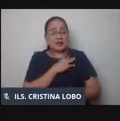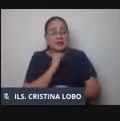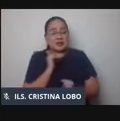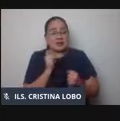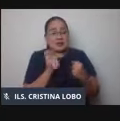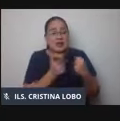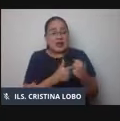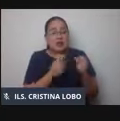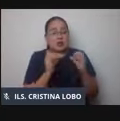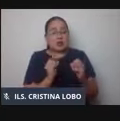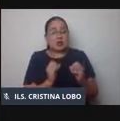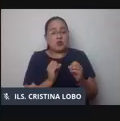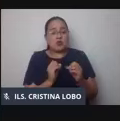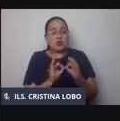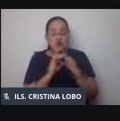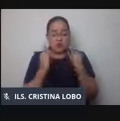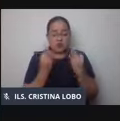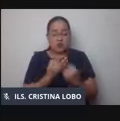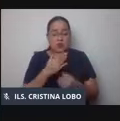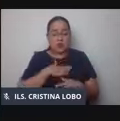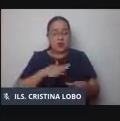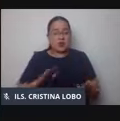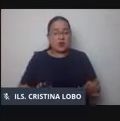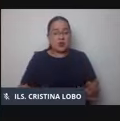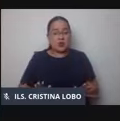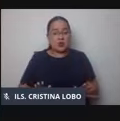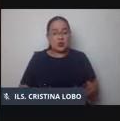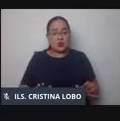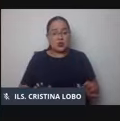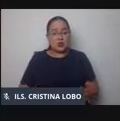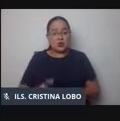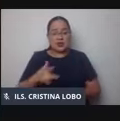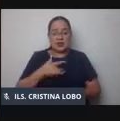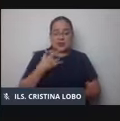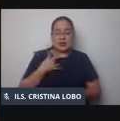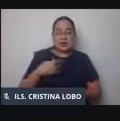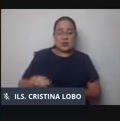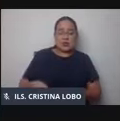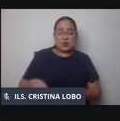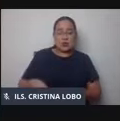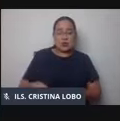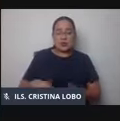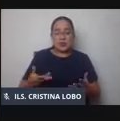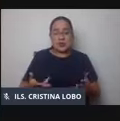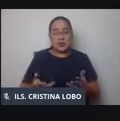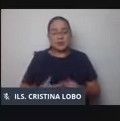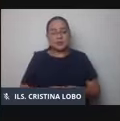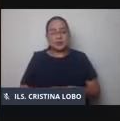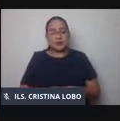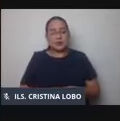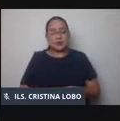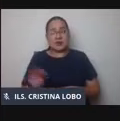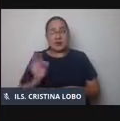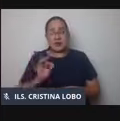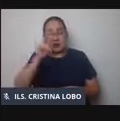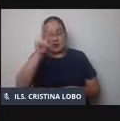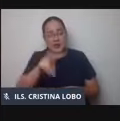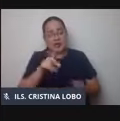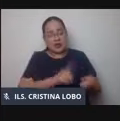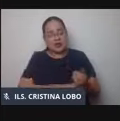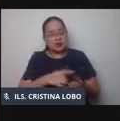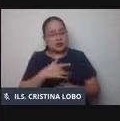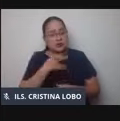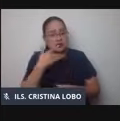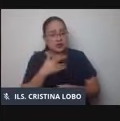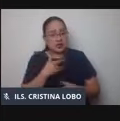un patrón de conducta culpabilizante, ¿no? Si tengo este sentimiento arraigado,